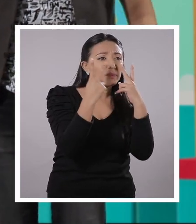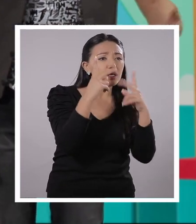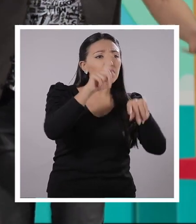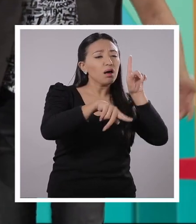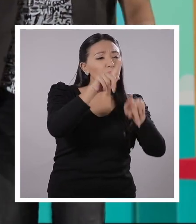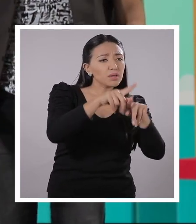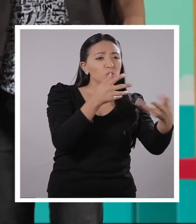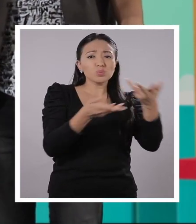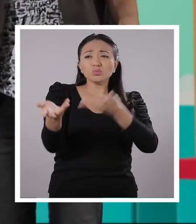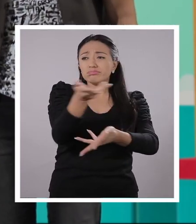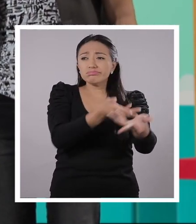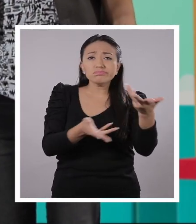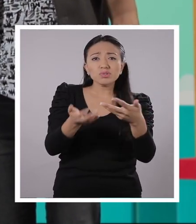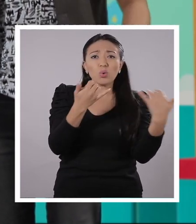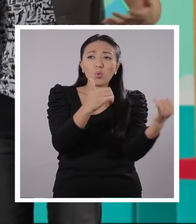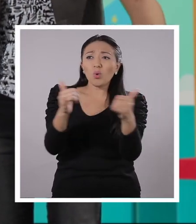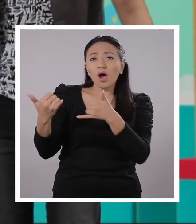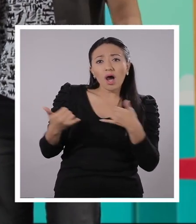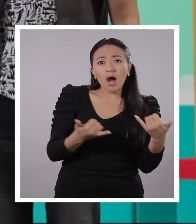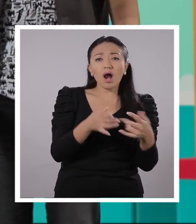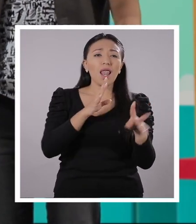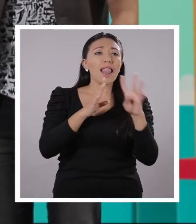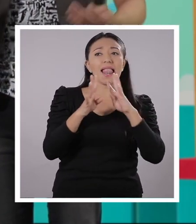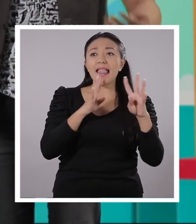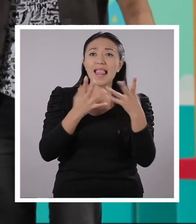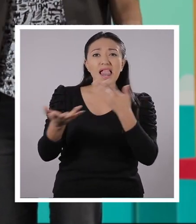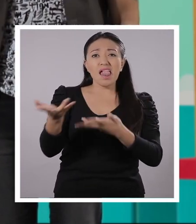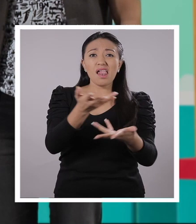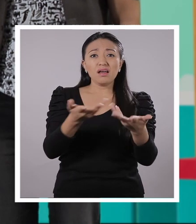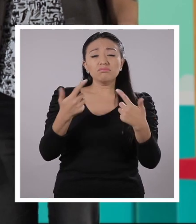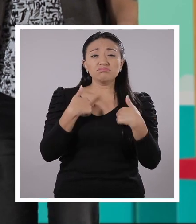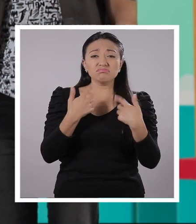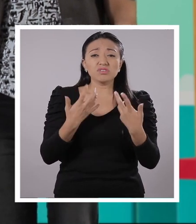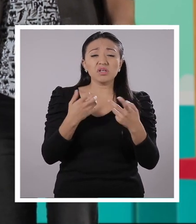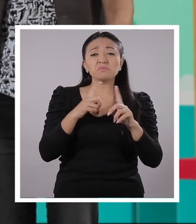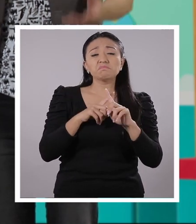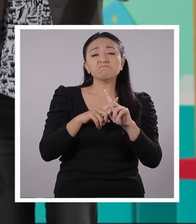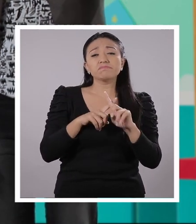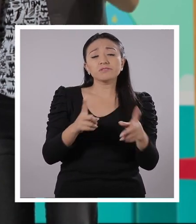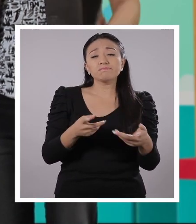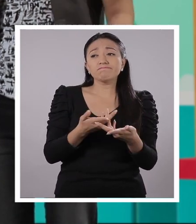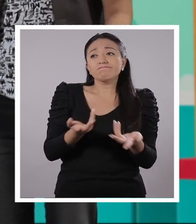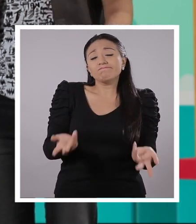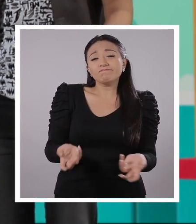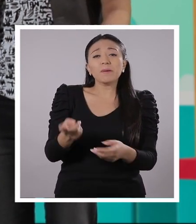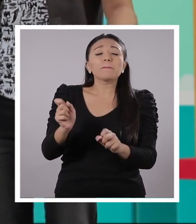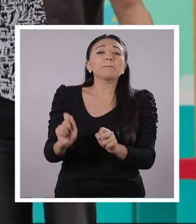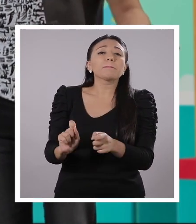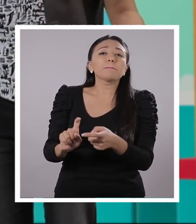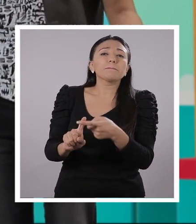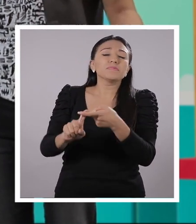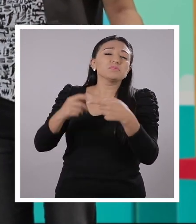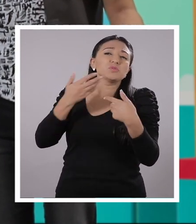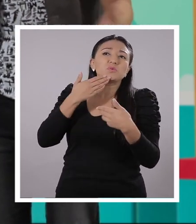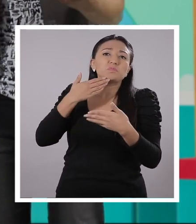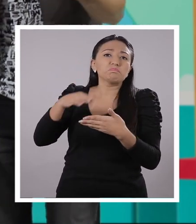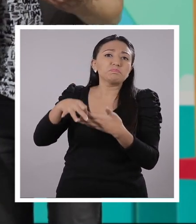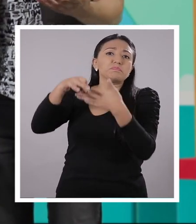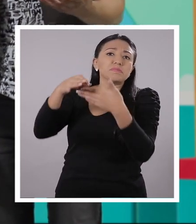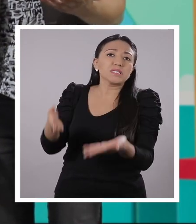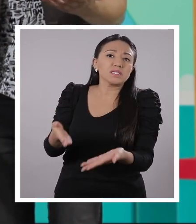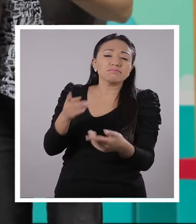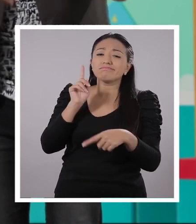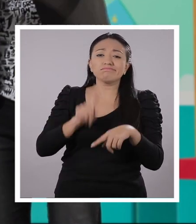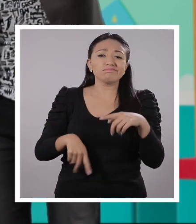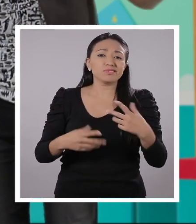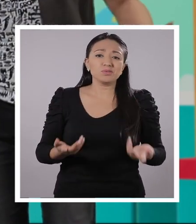y compartir con ellos, jugar, hablar, no sé, tantas cosas que quedaron por hacer y no podemos. Me